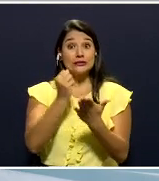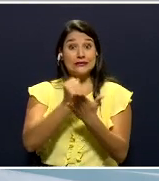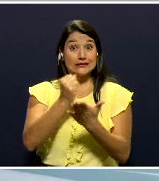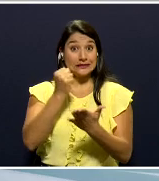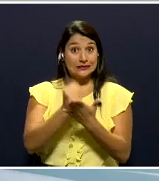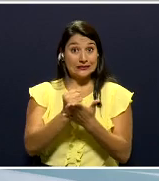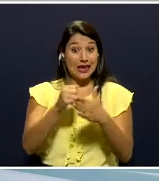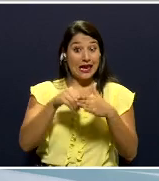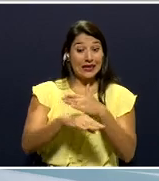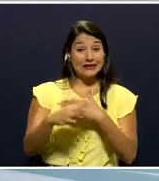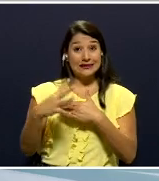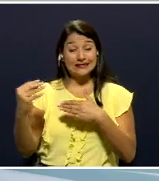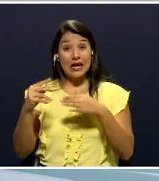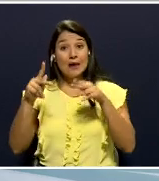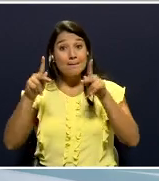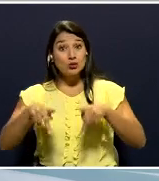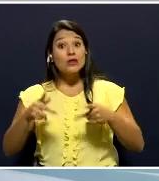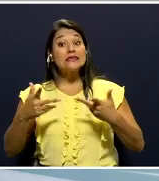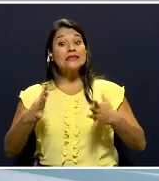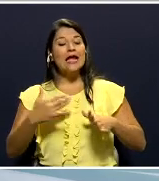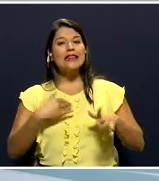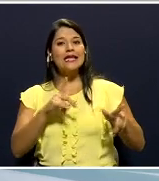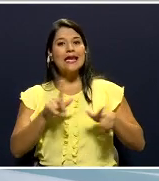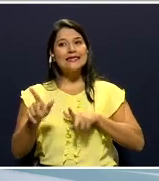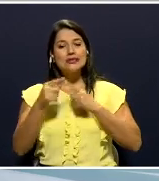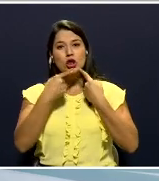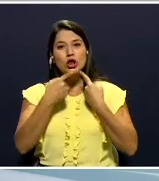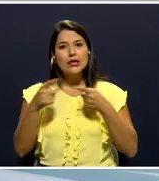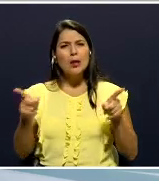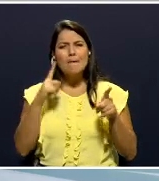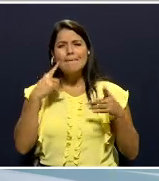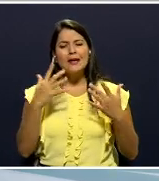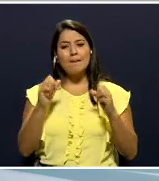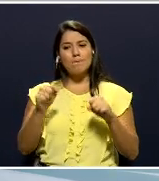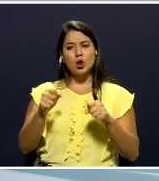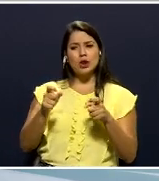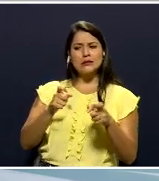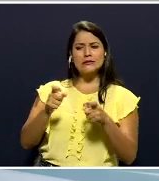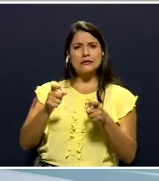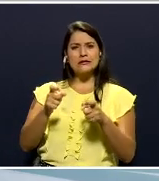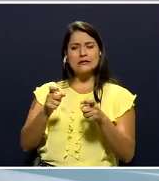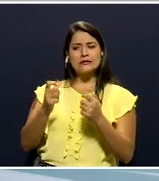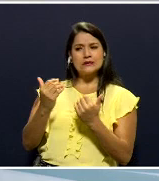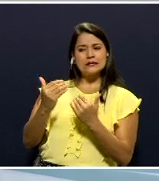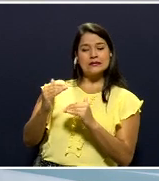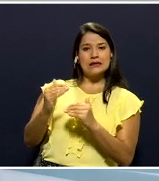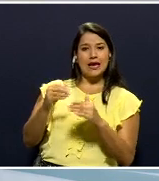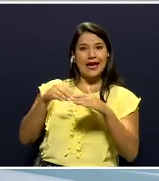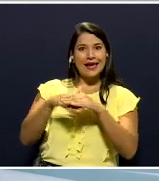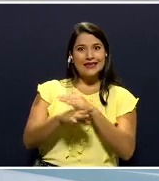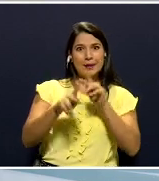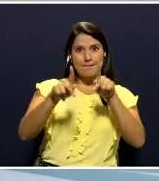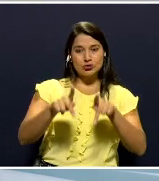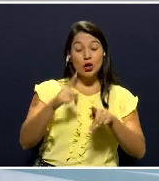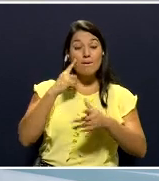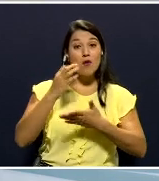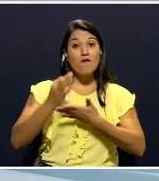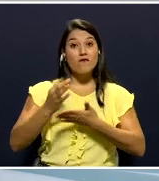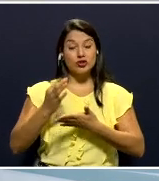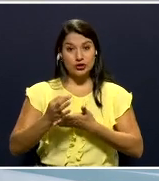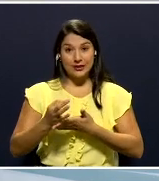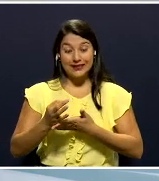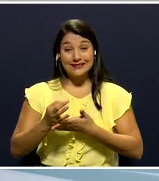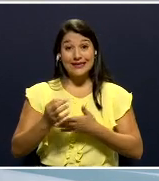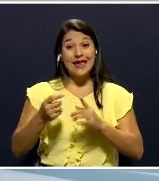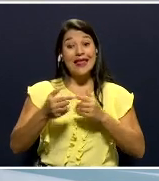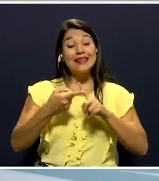Extranjería ya tiene listo el decreto para la restricción en territorio nacional a partir de la medianoche de